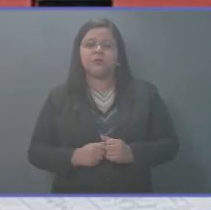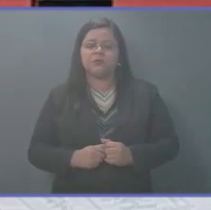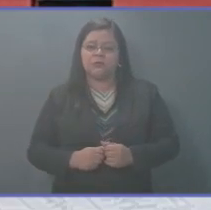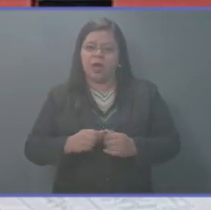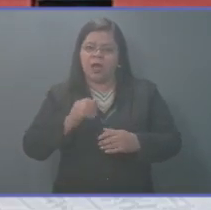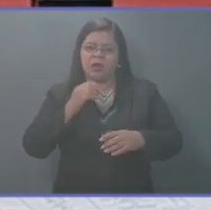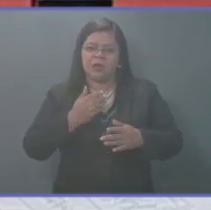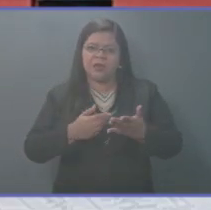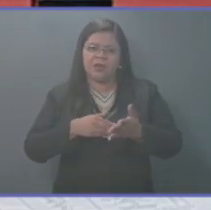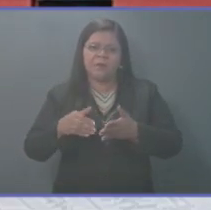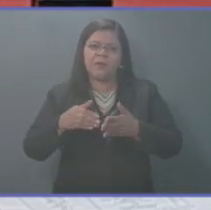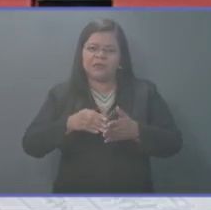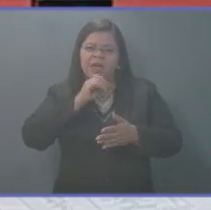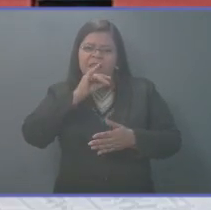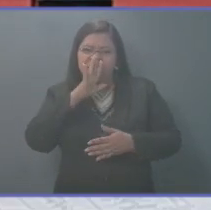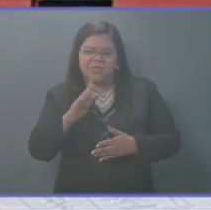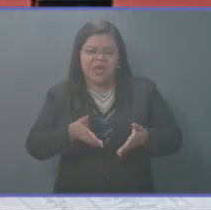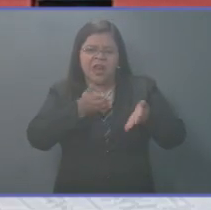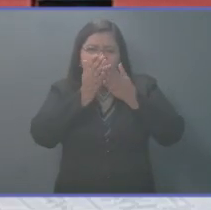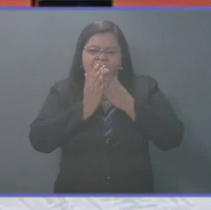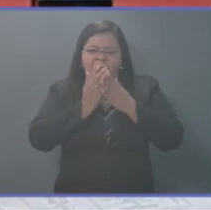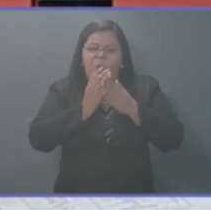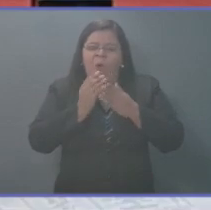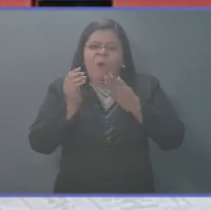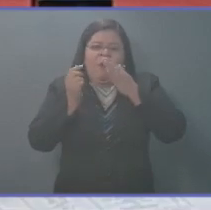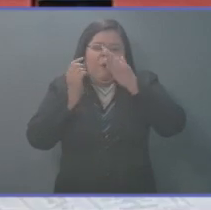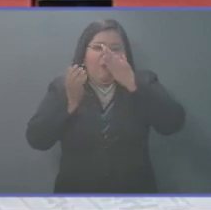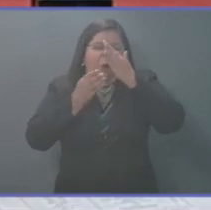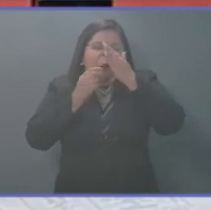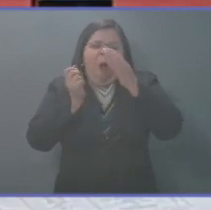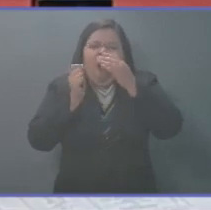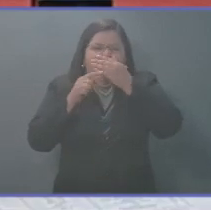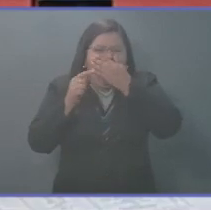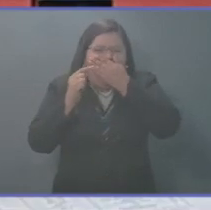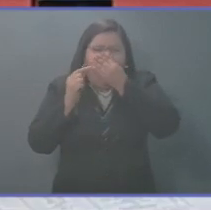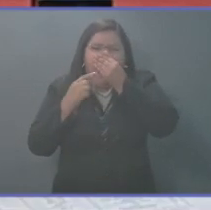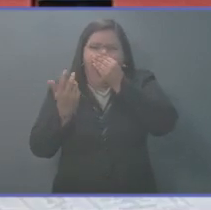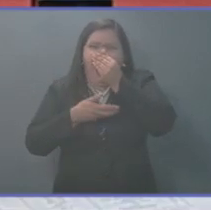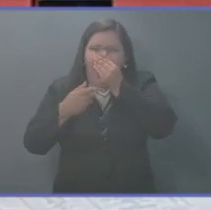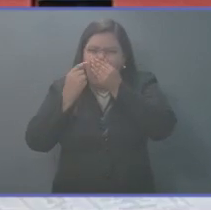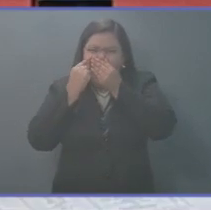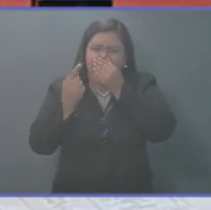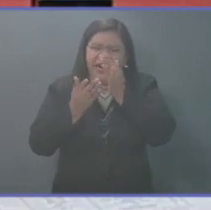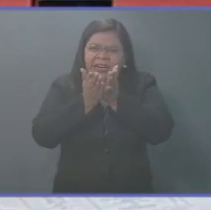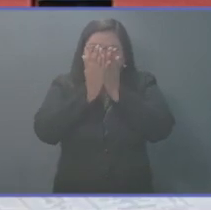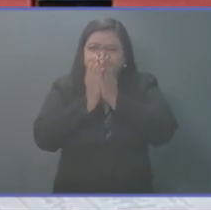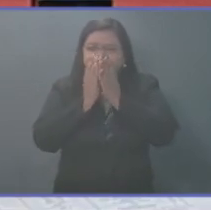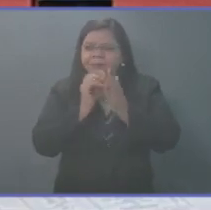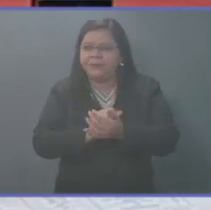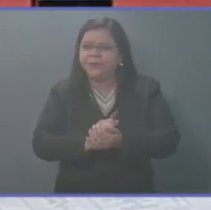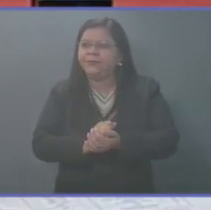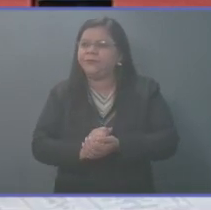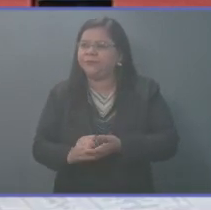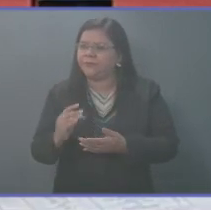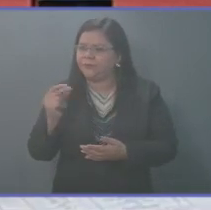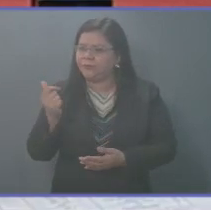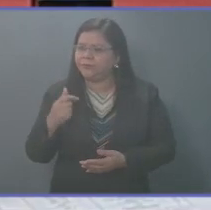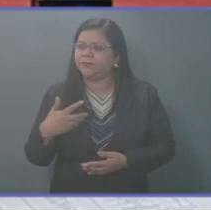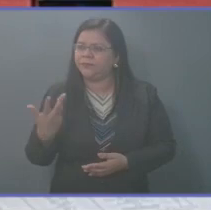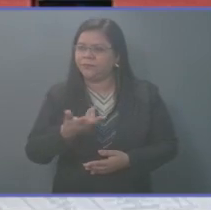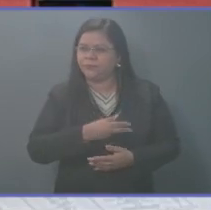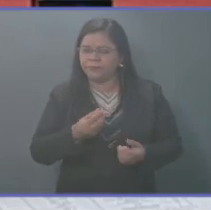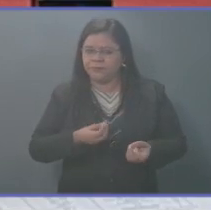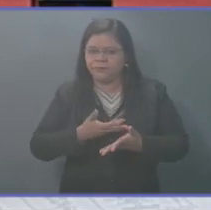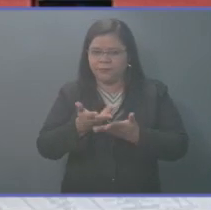de los usuarios de andy es a quienes nosotros le verificamos el agua inmediatamente se